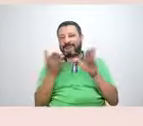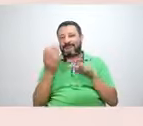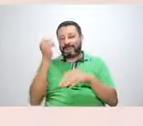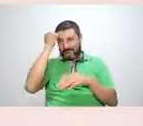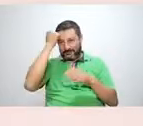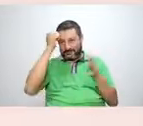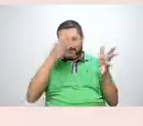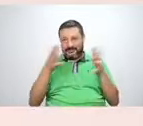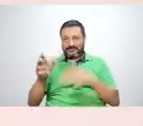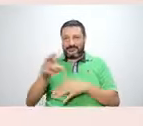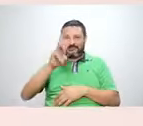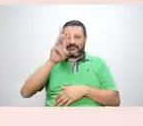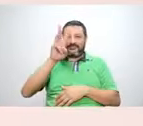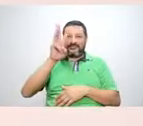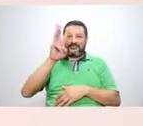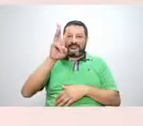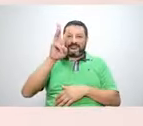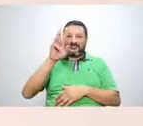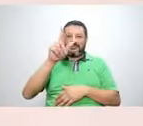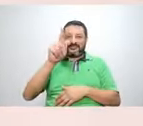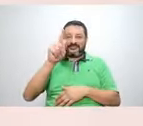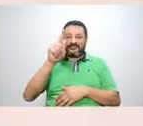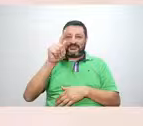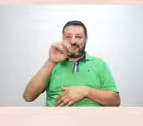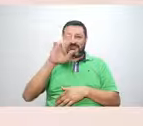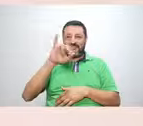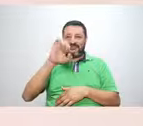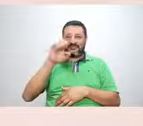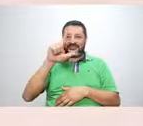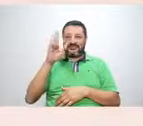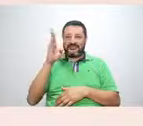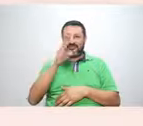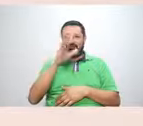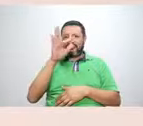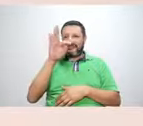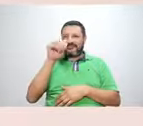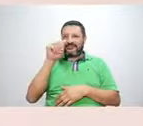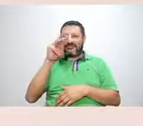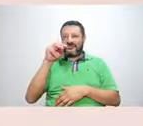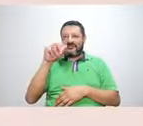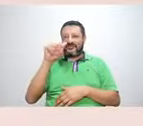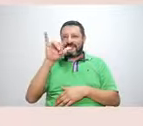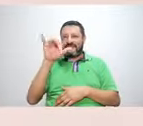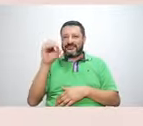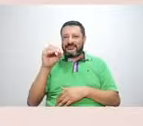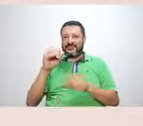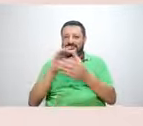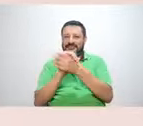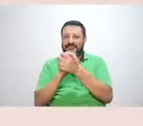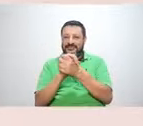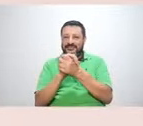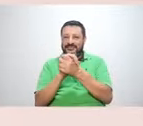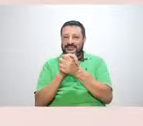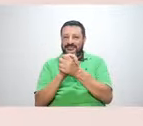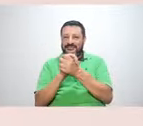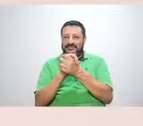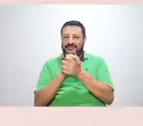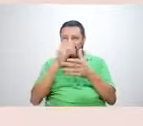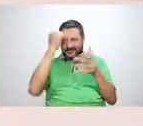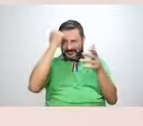Wilfer Tamayo. Y él era pues muy buen entrenador, era el mejor amigo de mi actual entrenador Diego